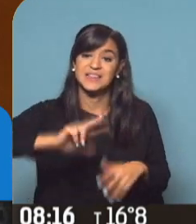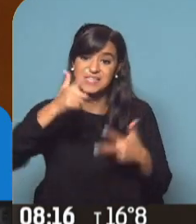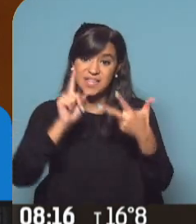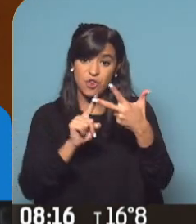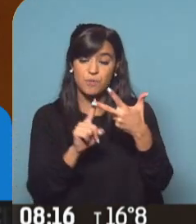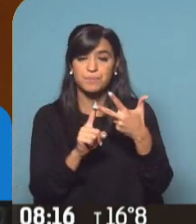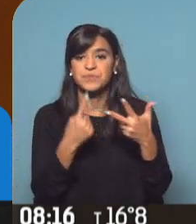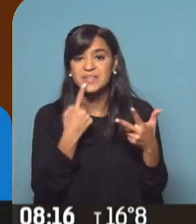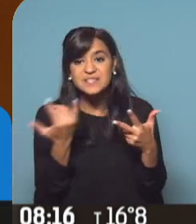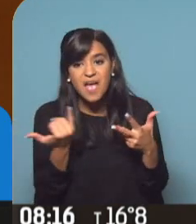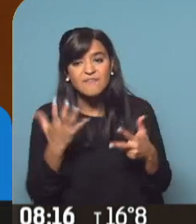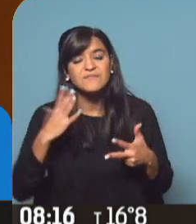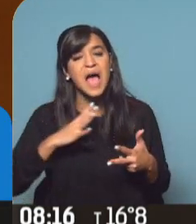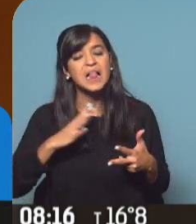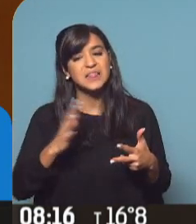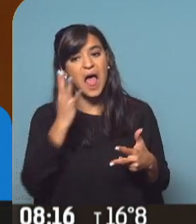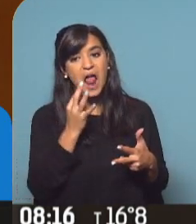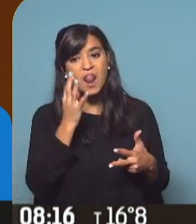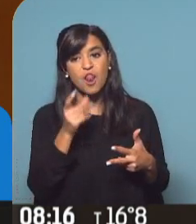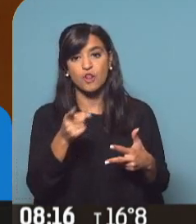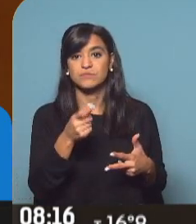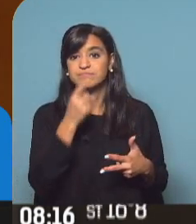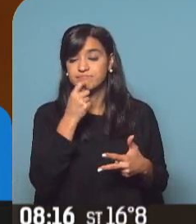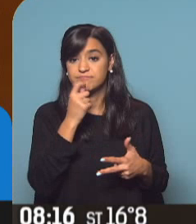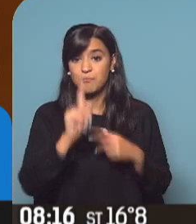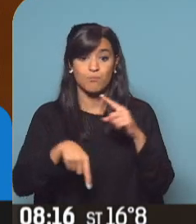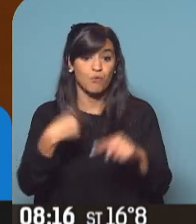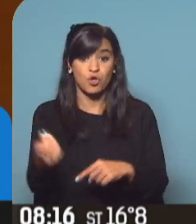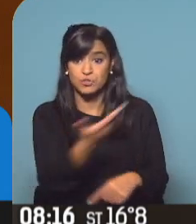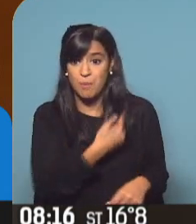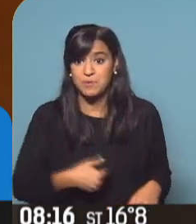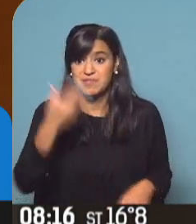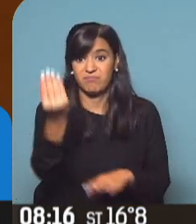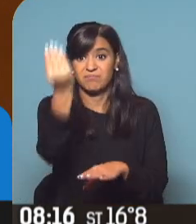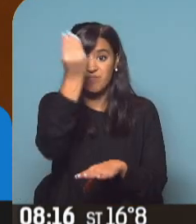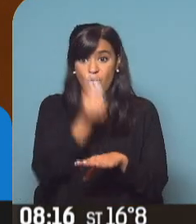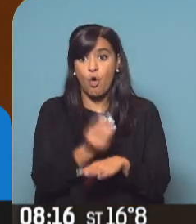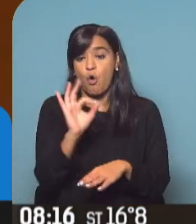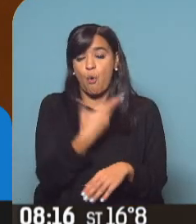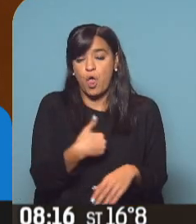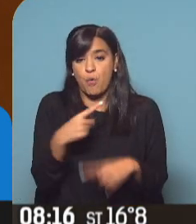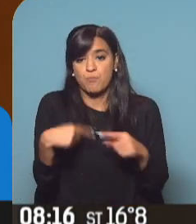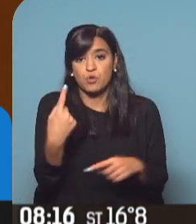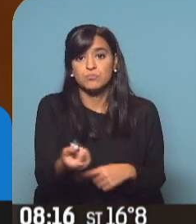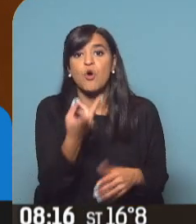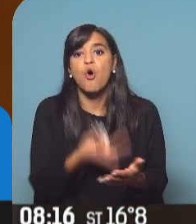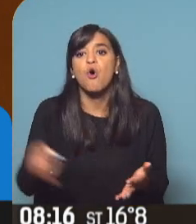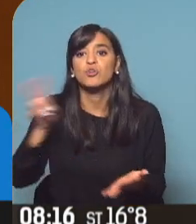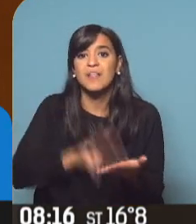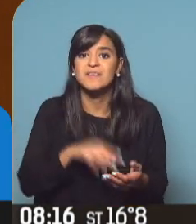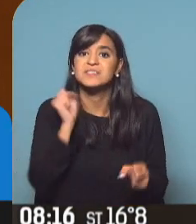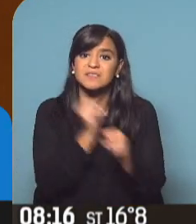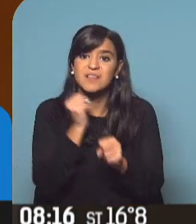queda algo pendiente que es decir bueno quien sea el próximo presidente o quien sea el próximo gobierno va a tener de vuelta una tarea